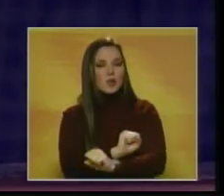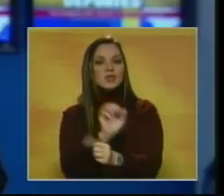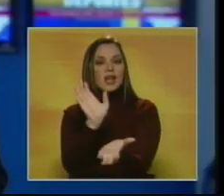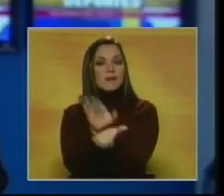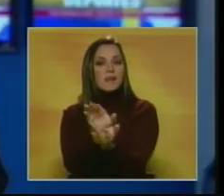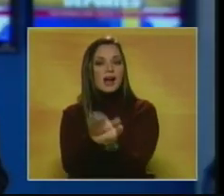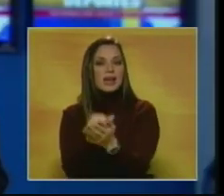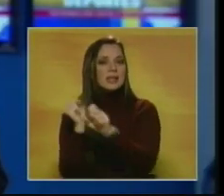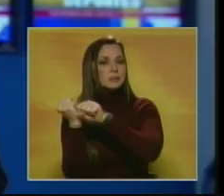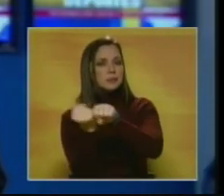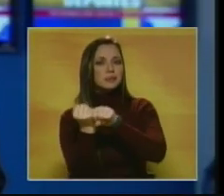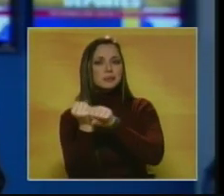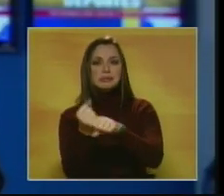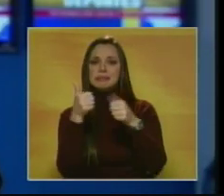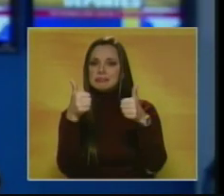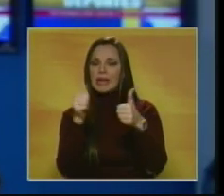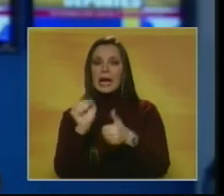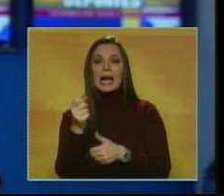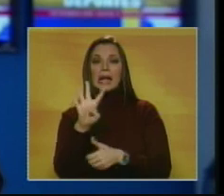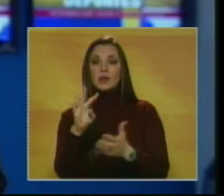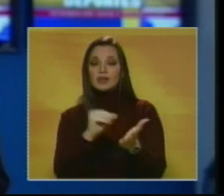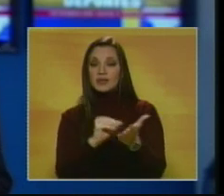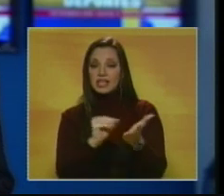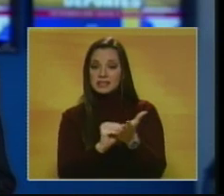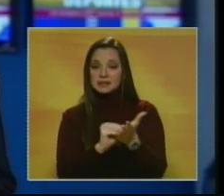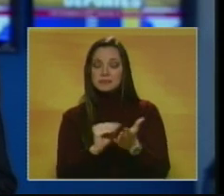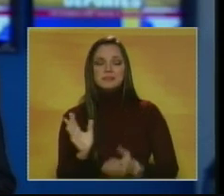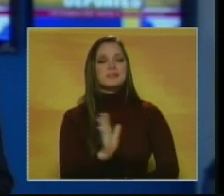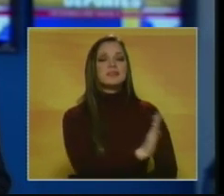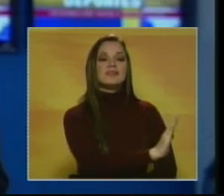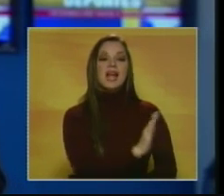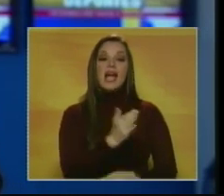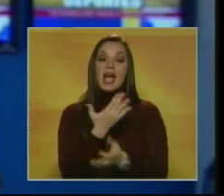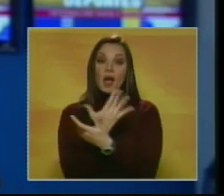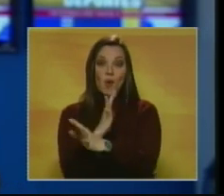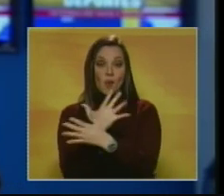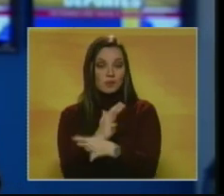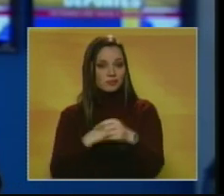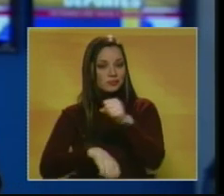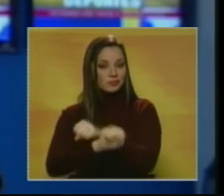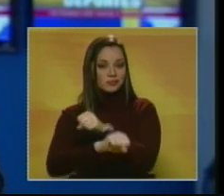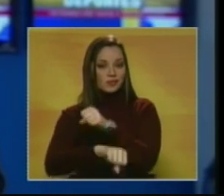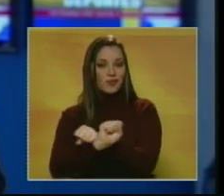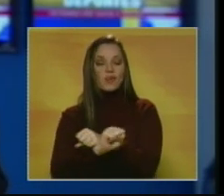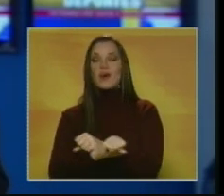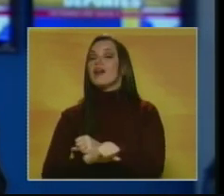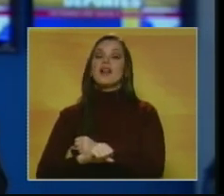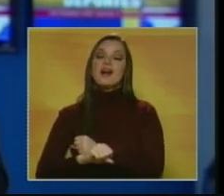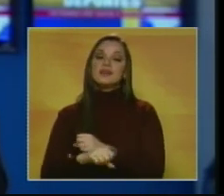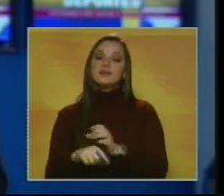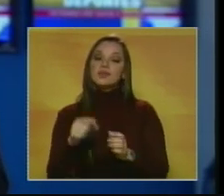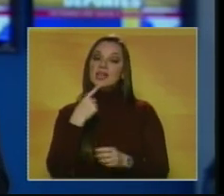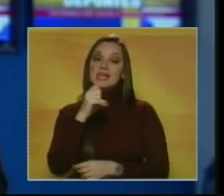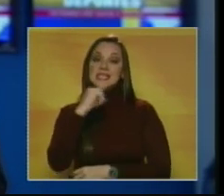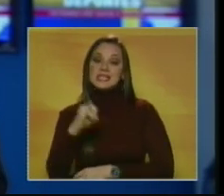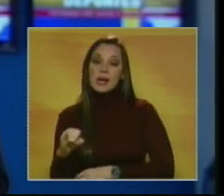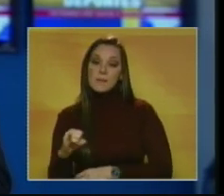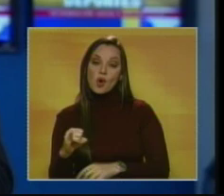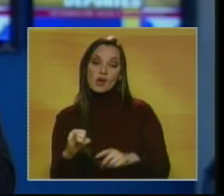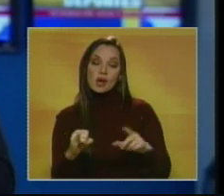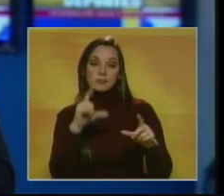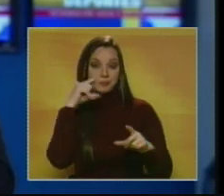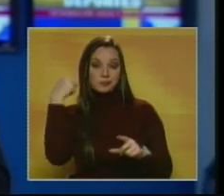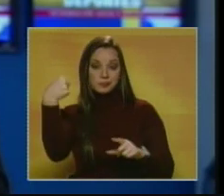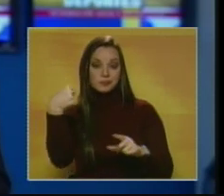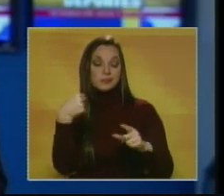inatrapables. Cambiamos al fútbol, pues este miércoles se disputó la jornada 17 del torneo de adecuación, en la que Zamora goleó a Metropolitanos 4-0